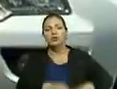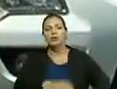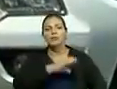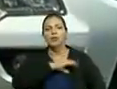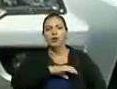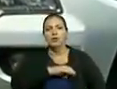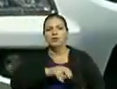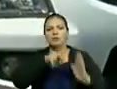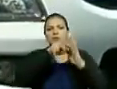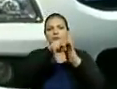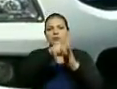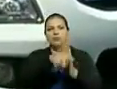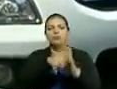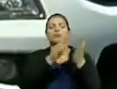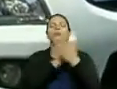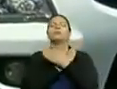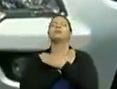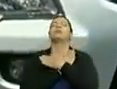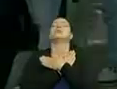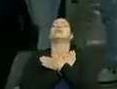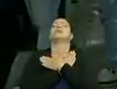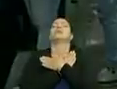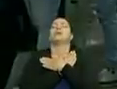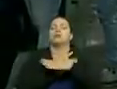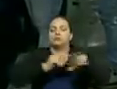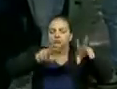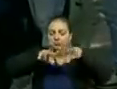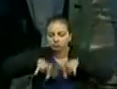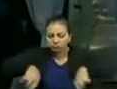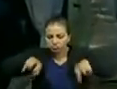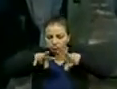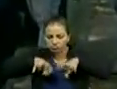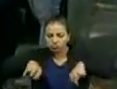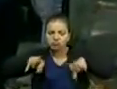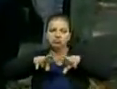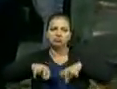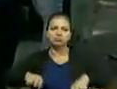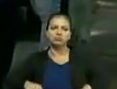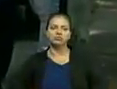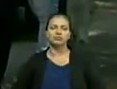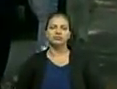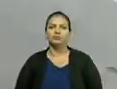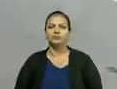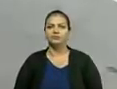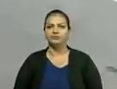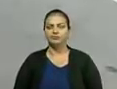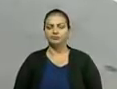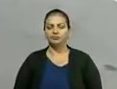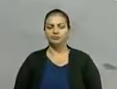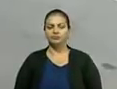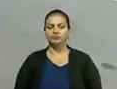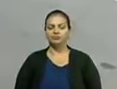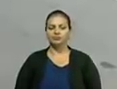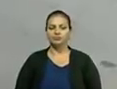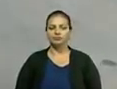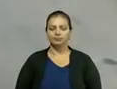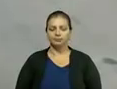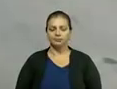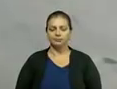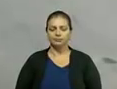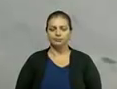criminalística con el fin de que puedan darle cristiana sepultura. Informó Jorge Escobar.